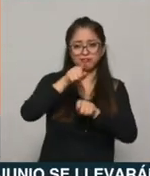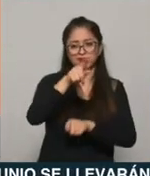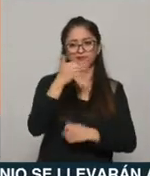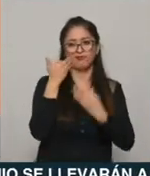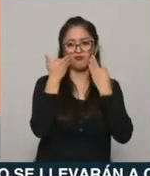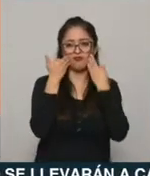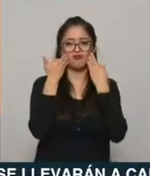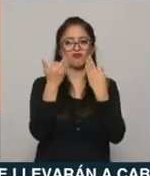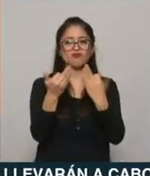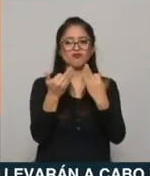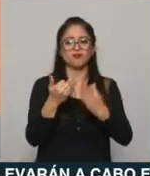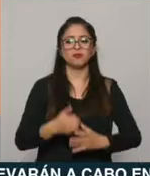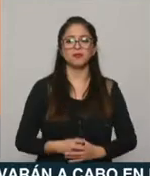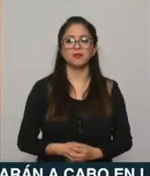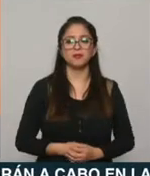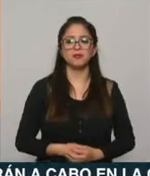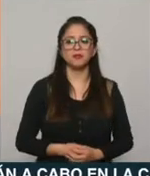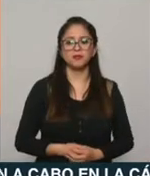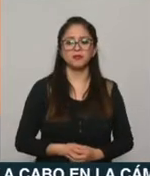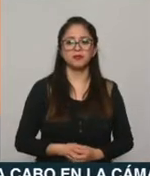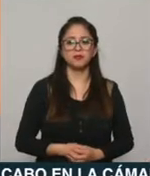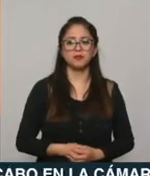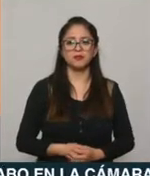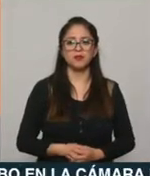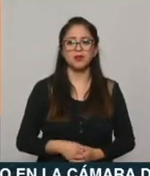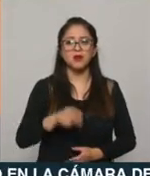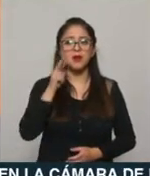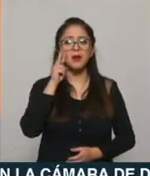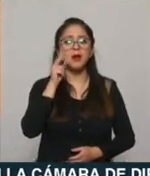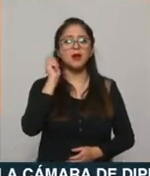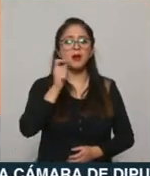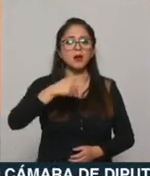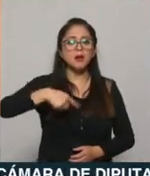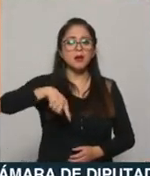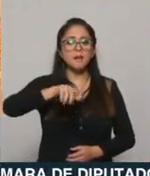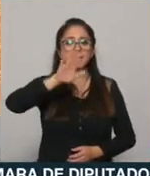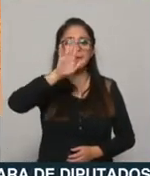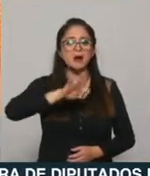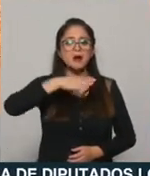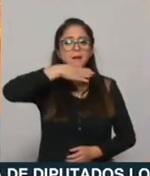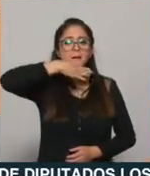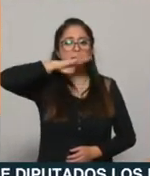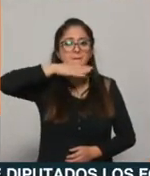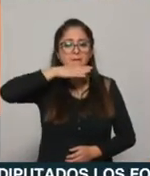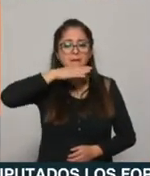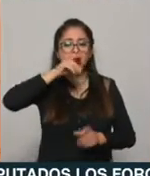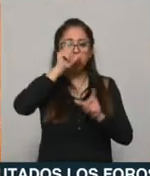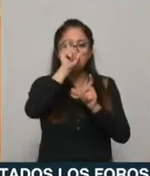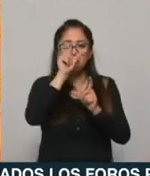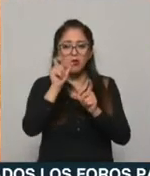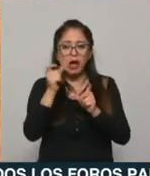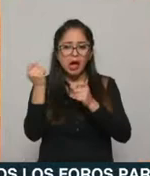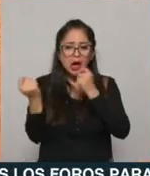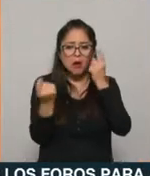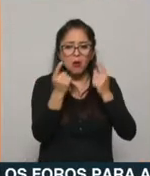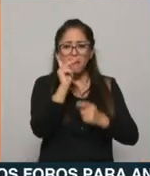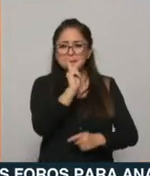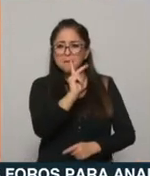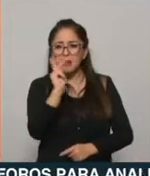podemos notar. Hasta se ven unas mazorcas de maíz ahí que a mí me lo parecen y a mucha gente